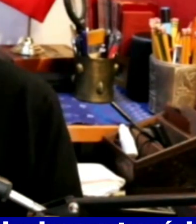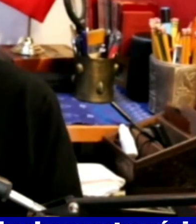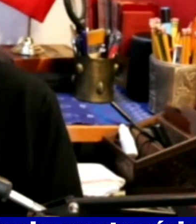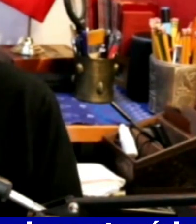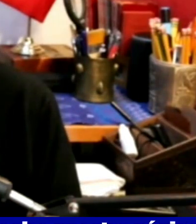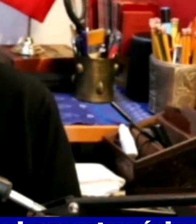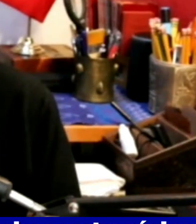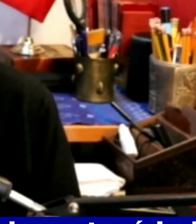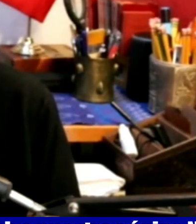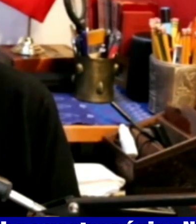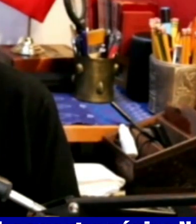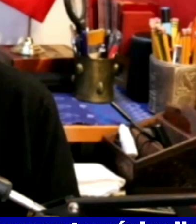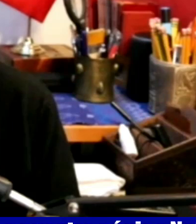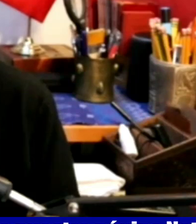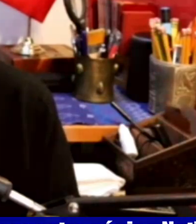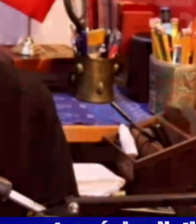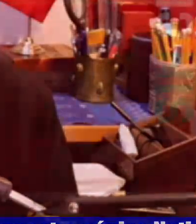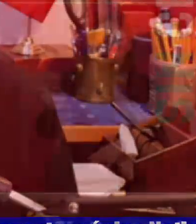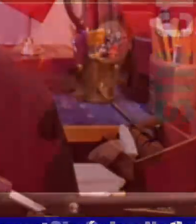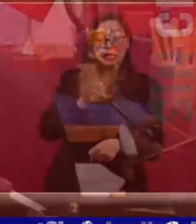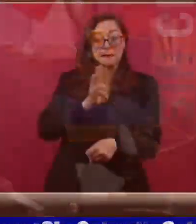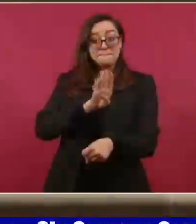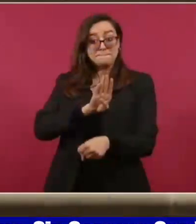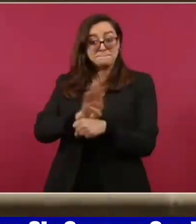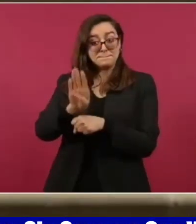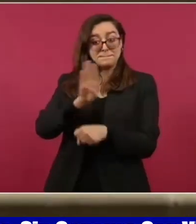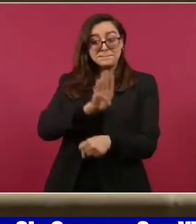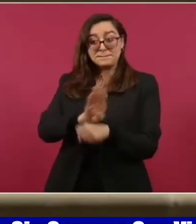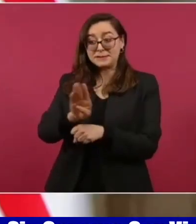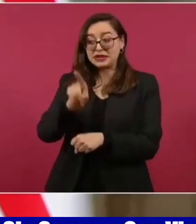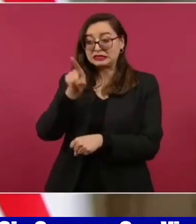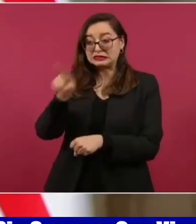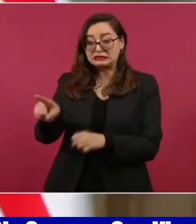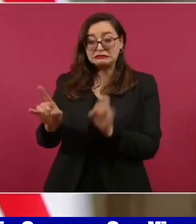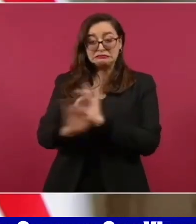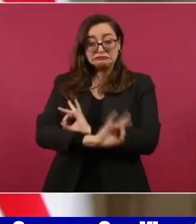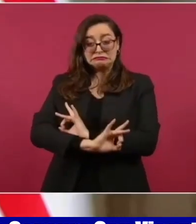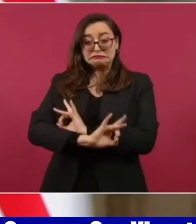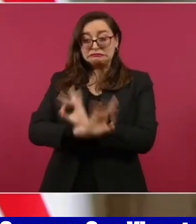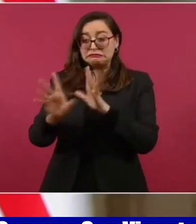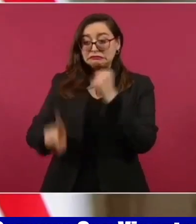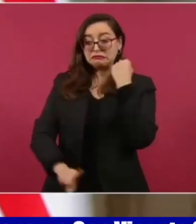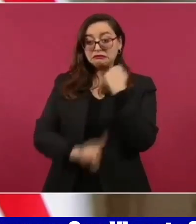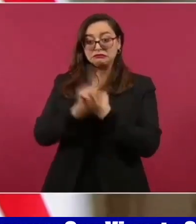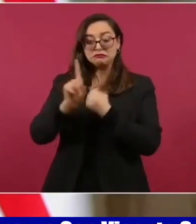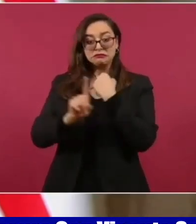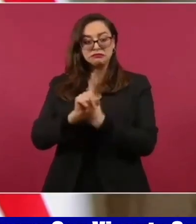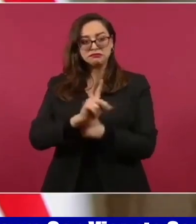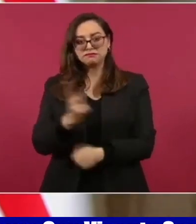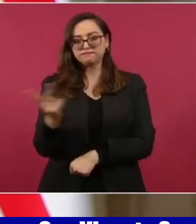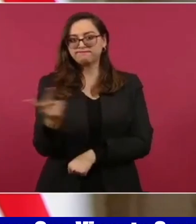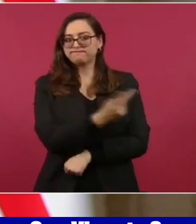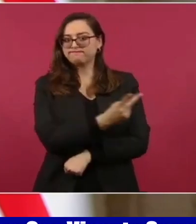de estar a la altura de las circunstancias con sus dos poderosos aliados en Estados Unidos y Canadá